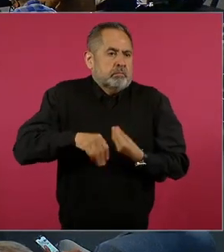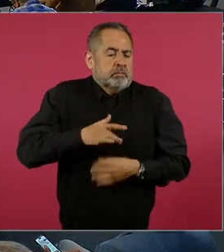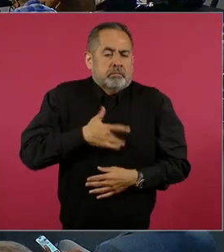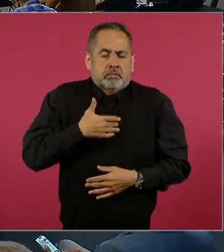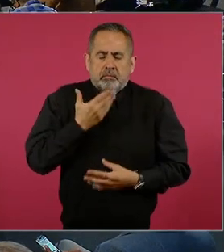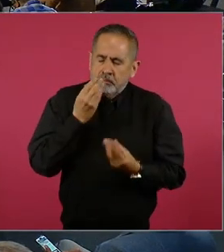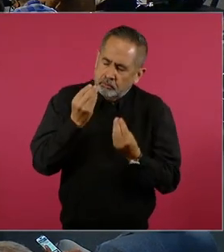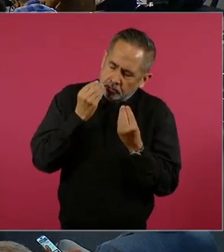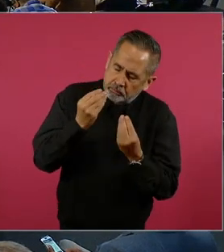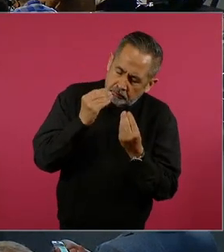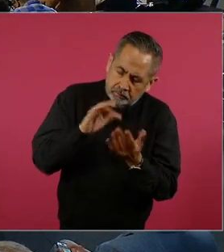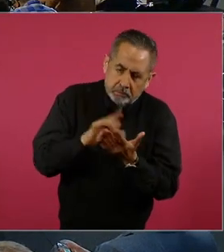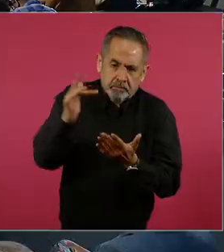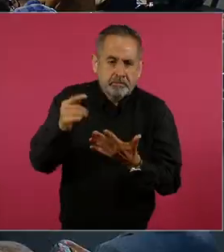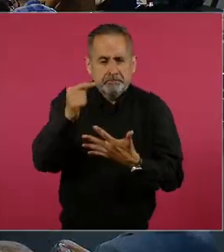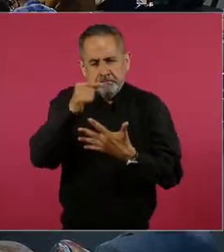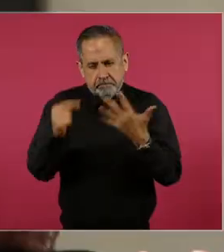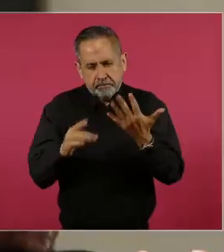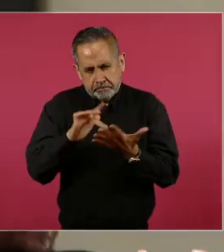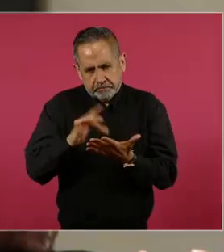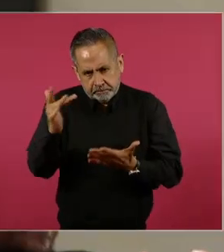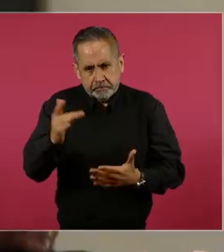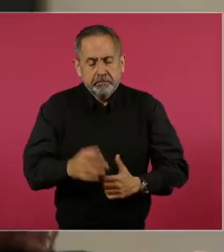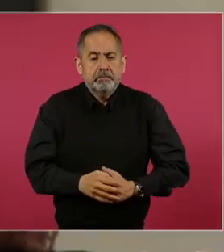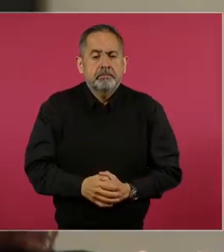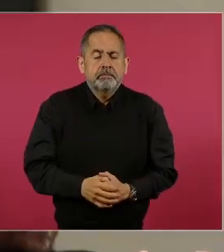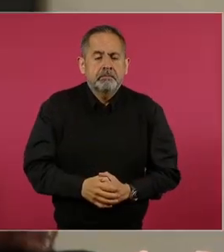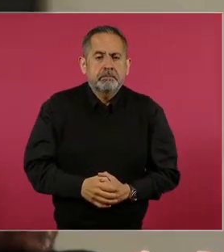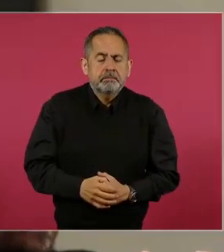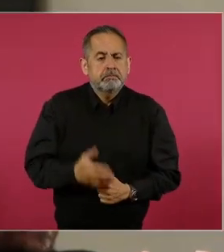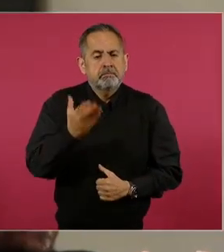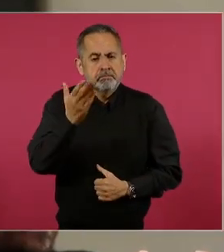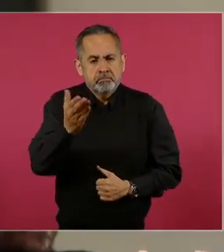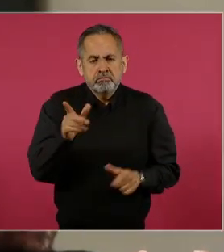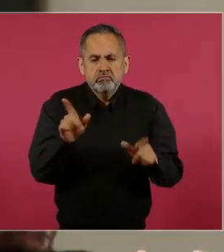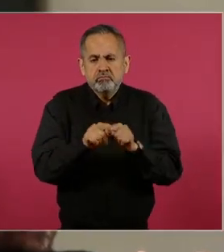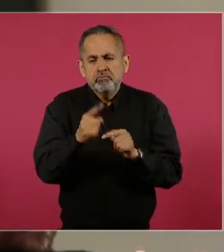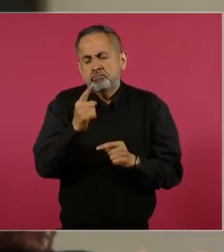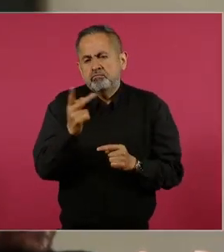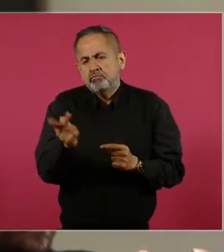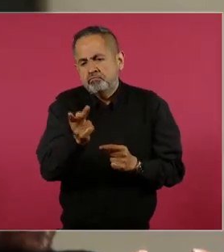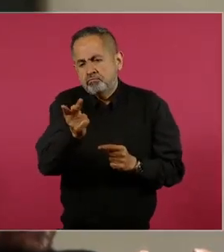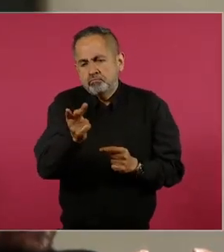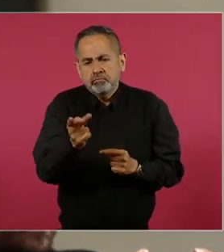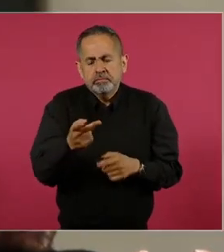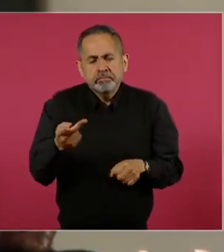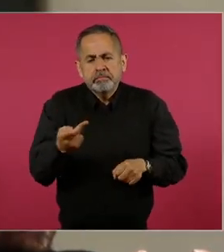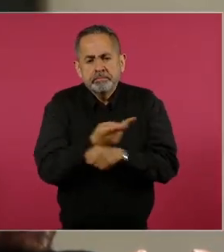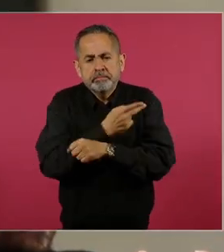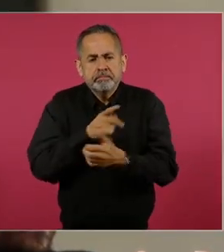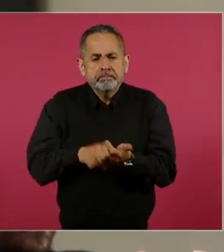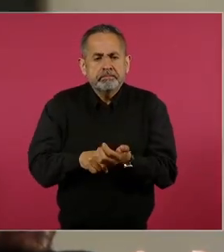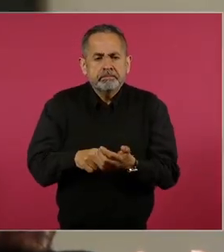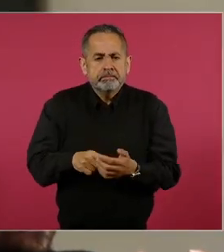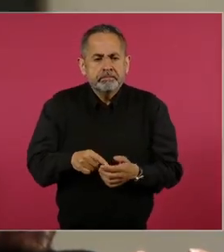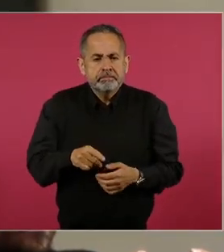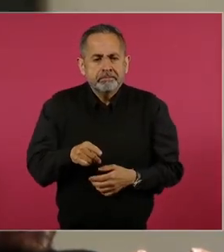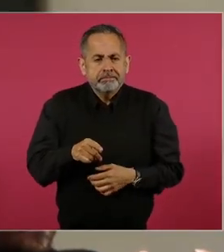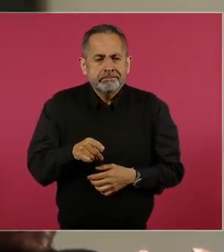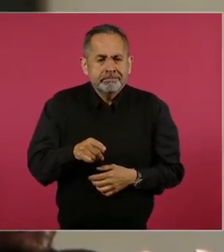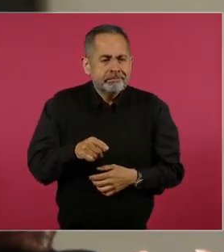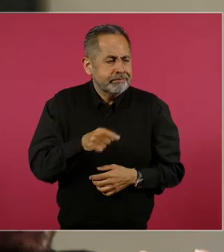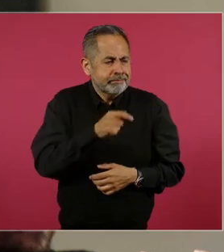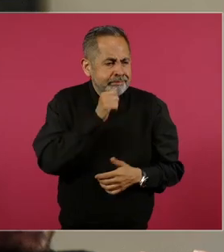muchas gracias por todo eso. Presidente, solo preguntarle también, ¿qué va a pasar con los casos que no se